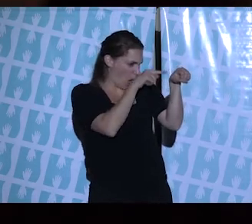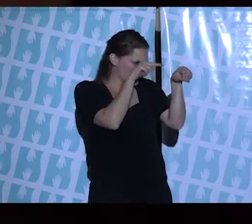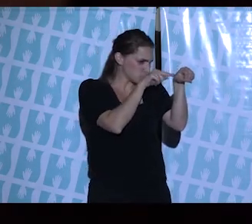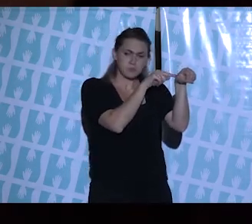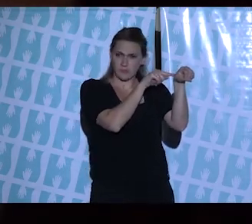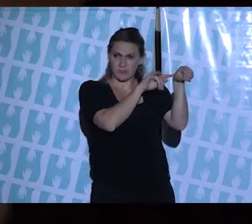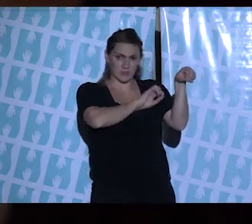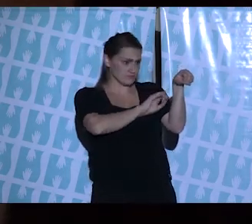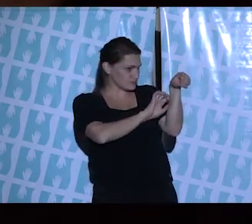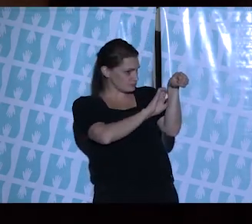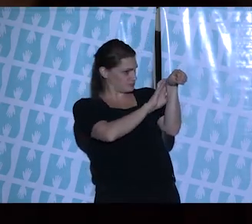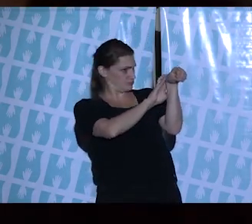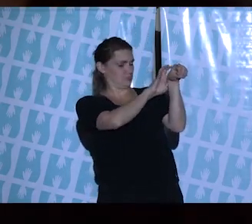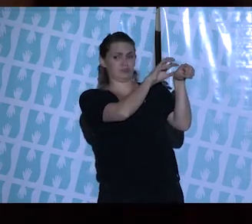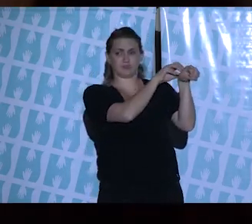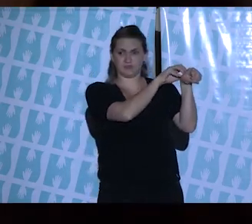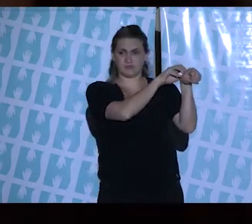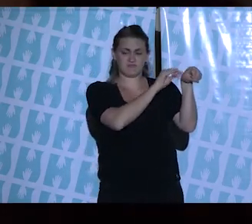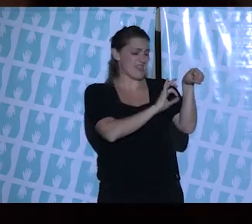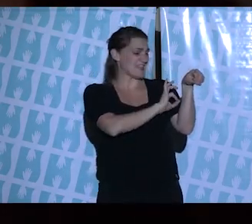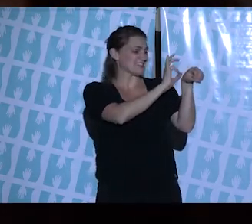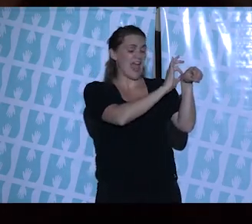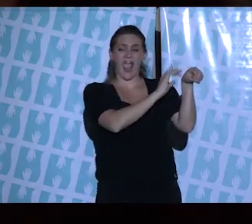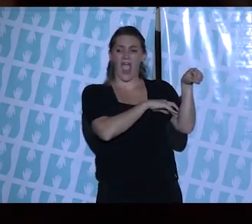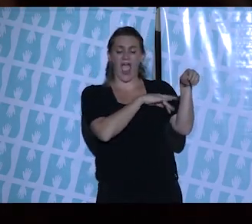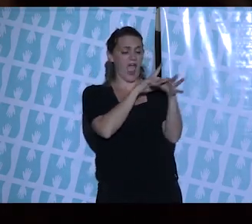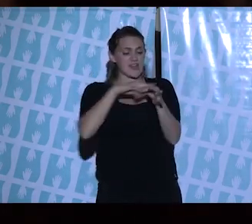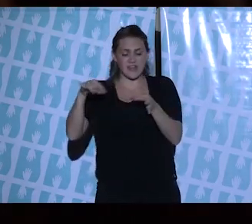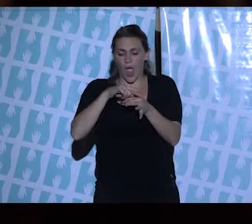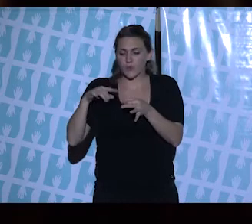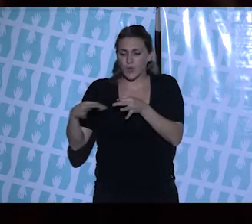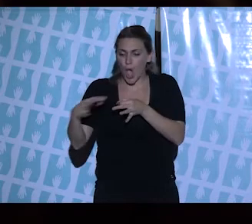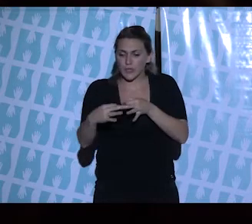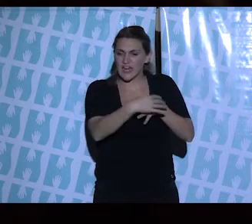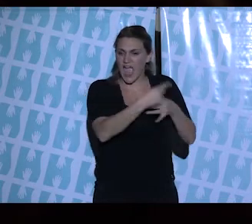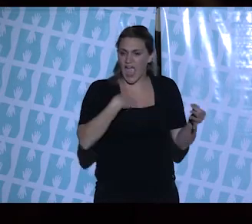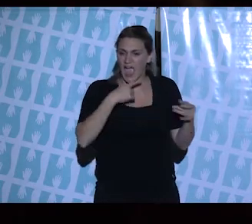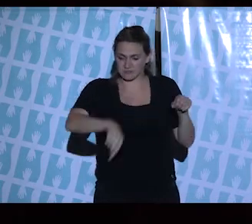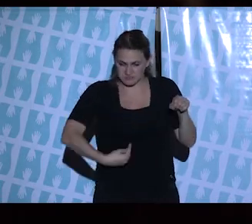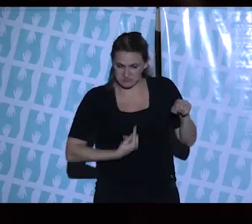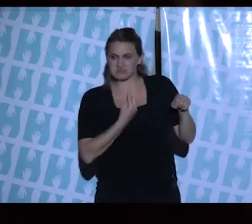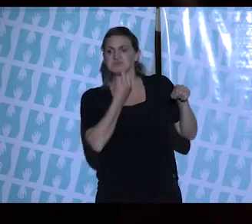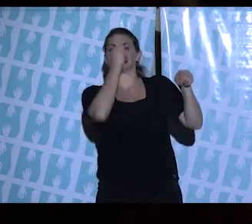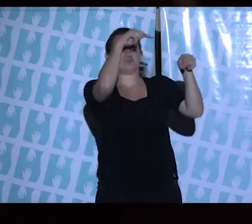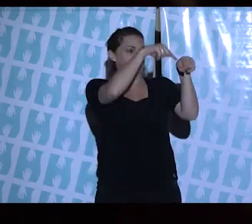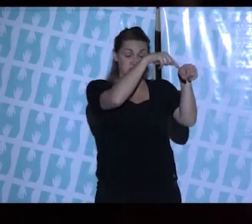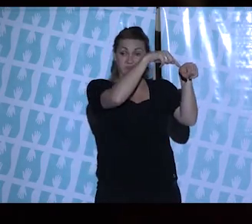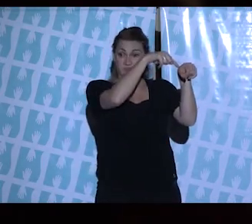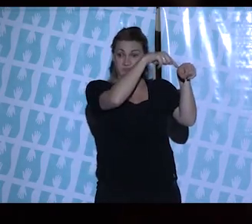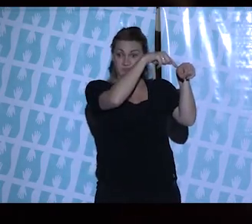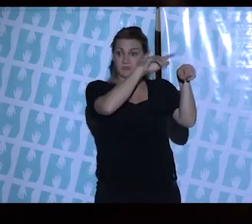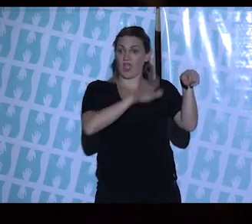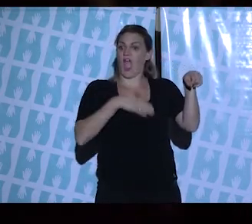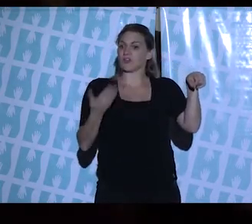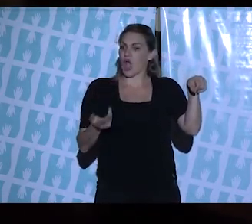recibe toda la información neural desde el tubo digestivo, analicemos